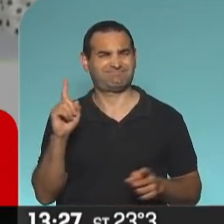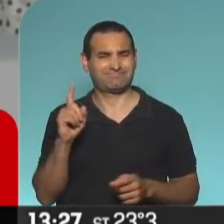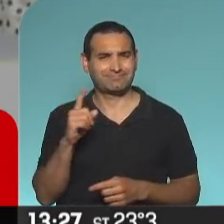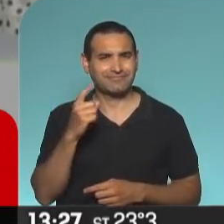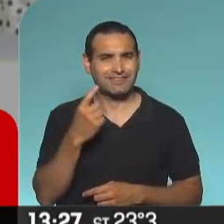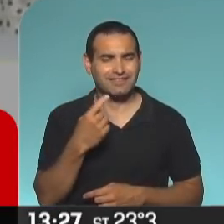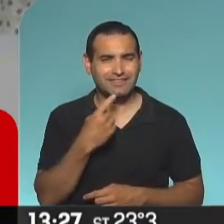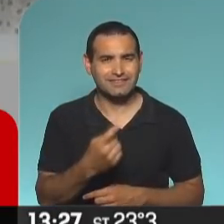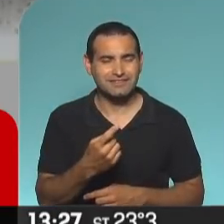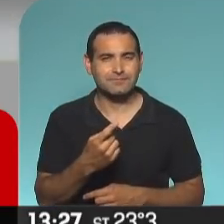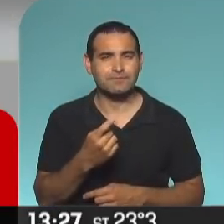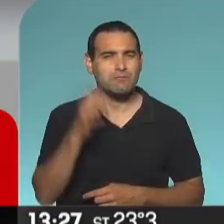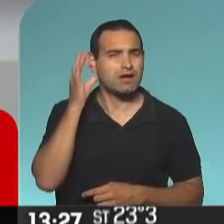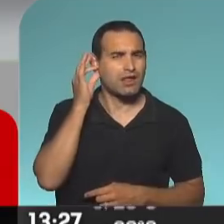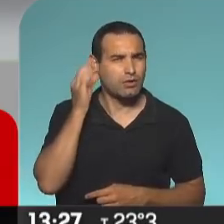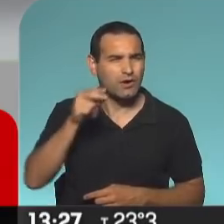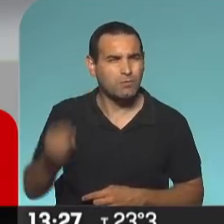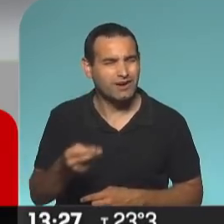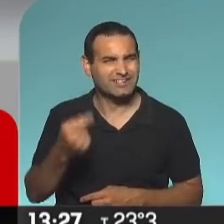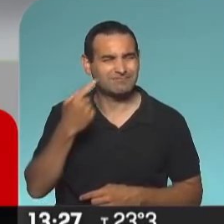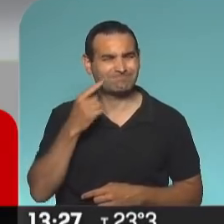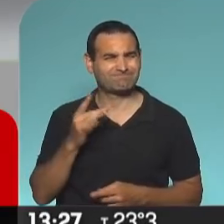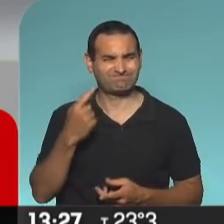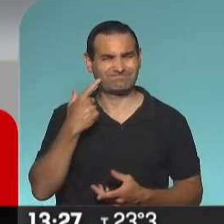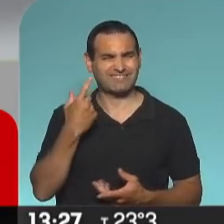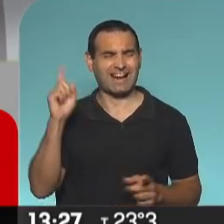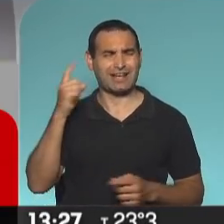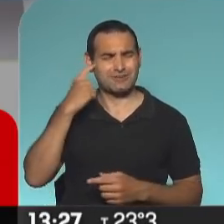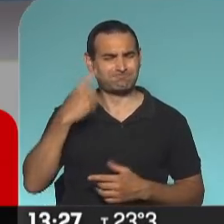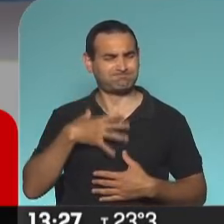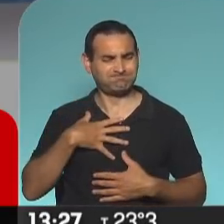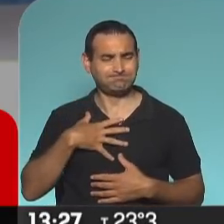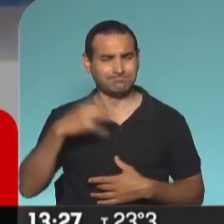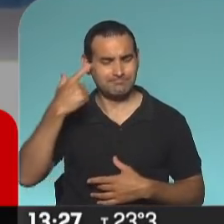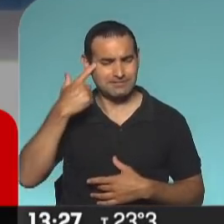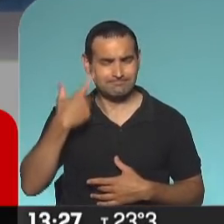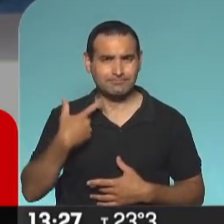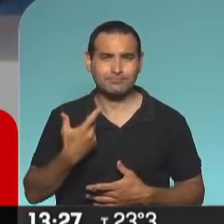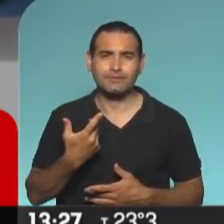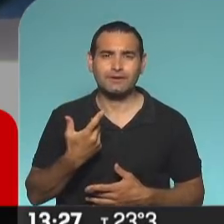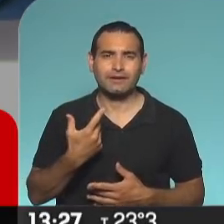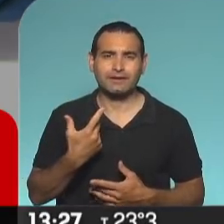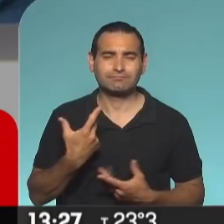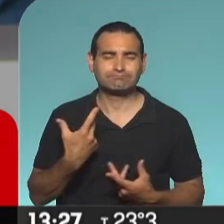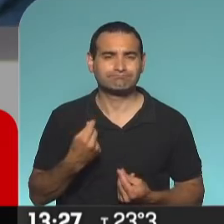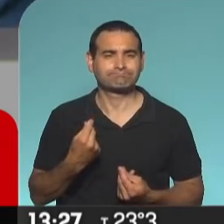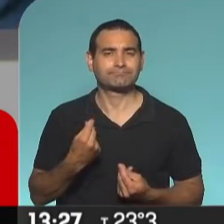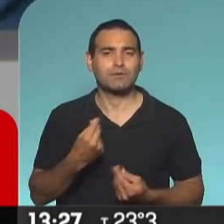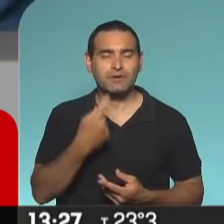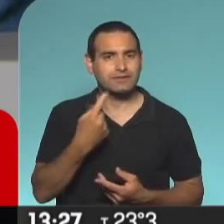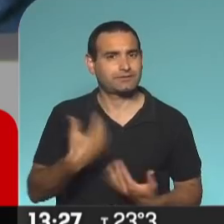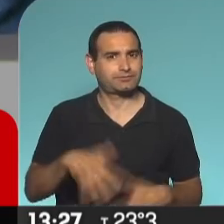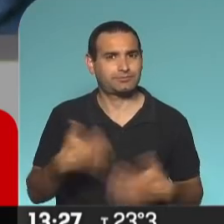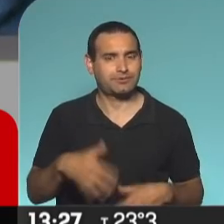Hablar de que Maradona ya no está más, es como que hay una negación por todo el peso que tiene